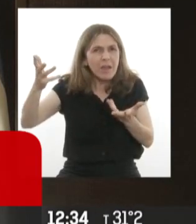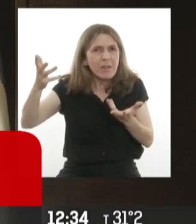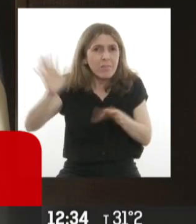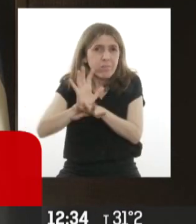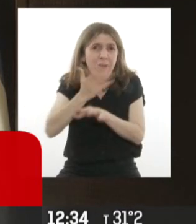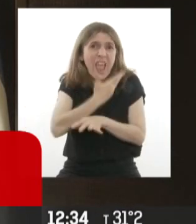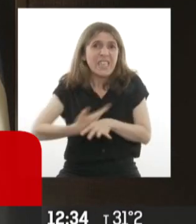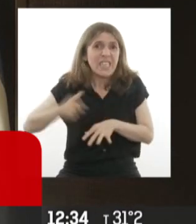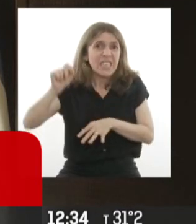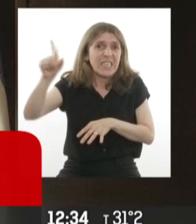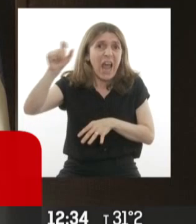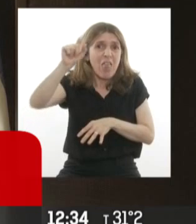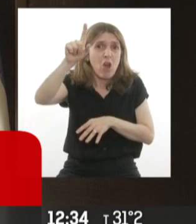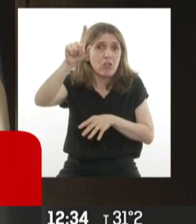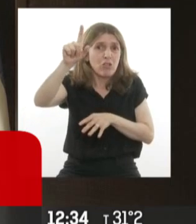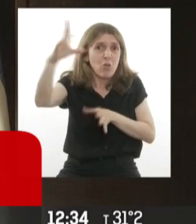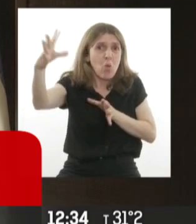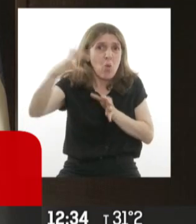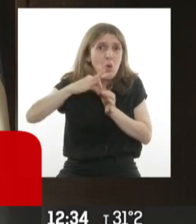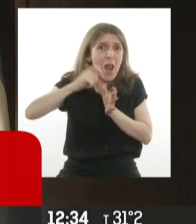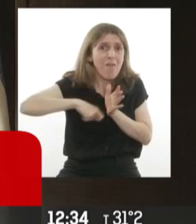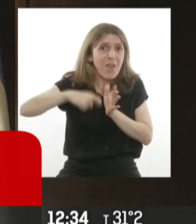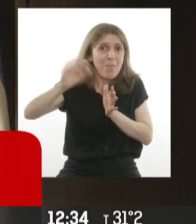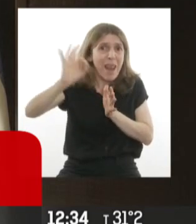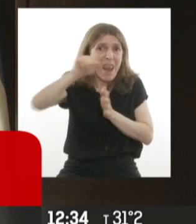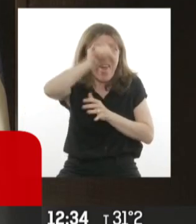estados que no participaban de ese acuerdo,